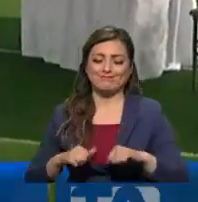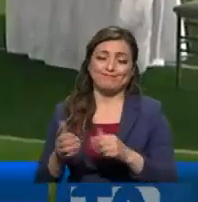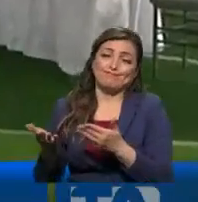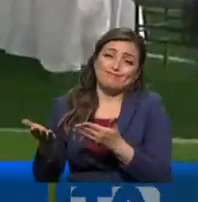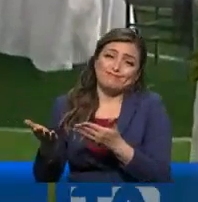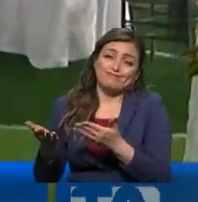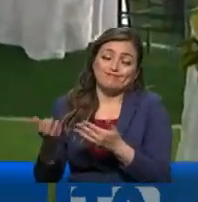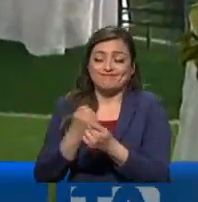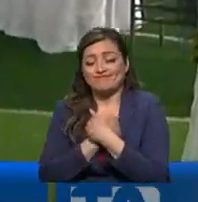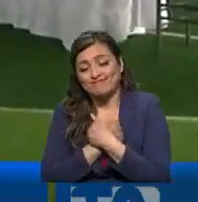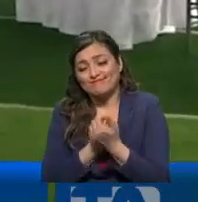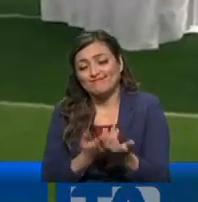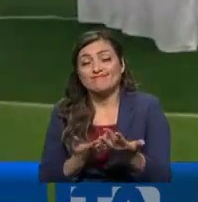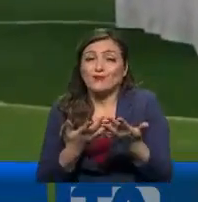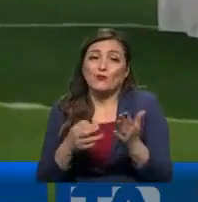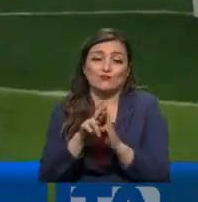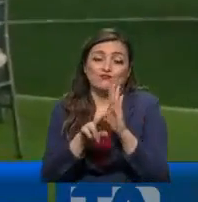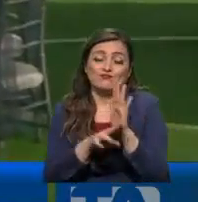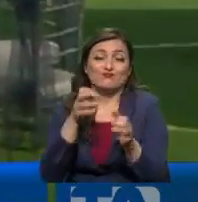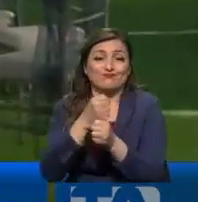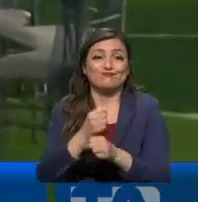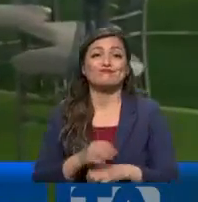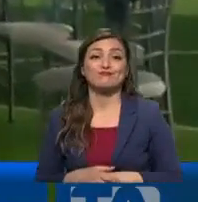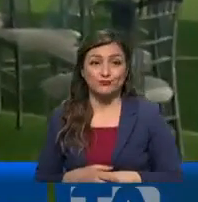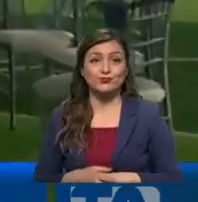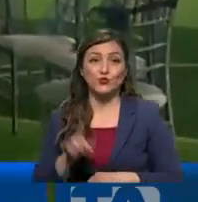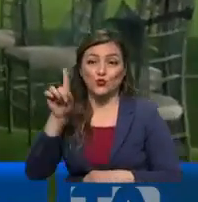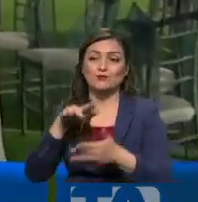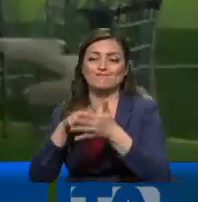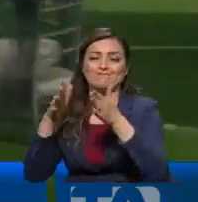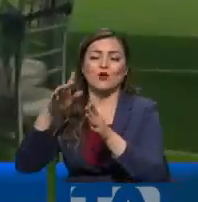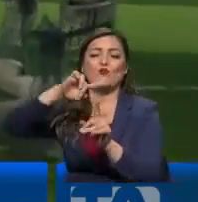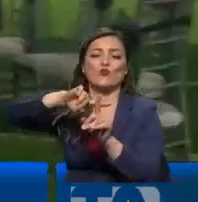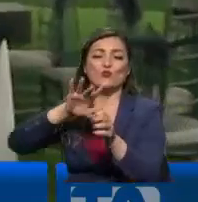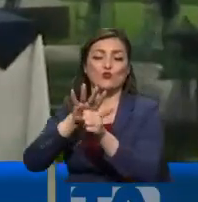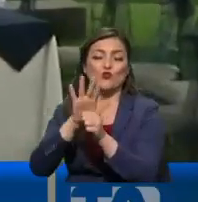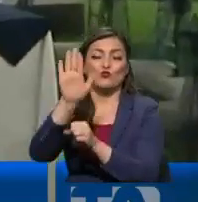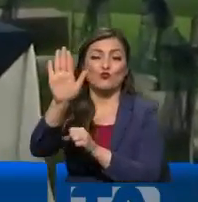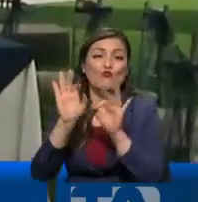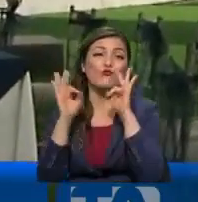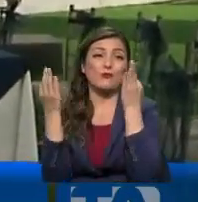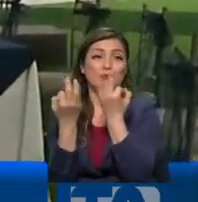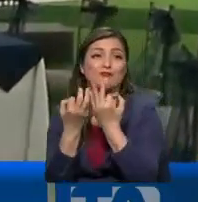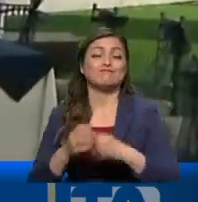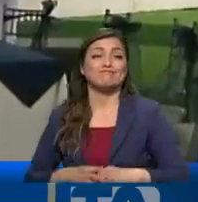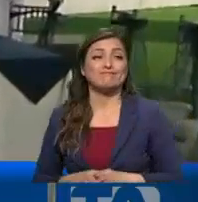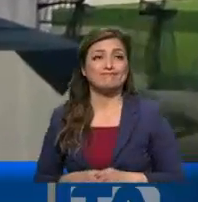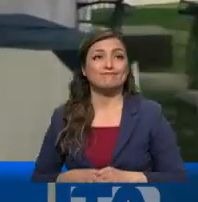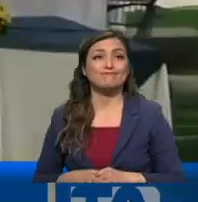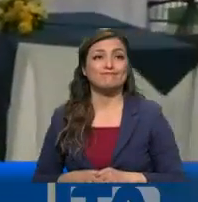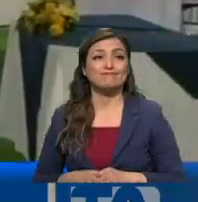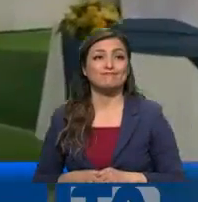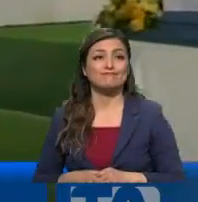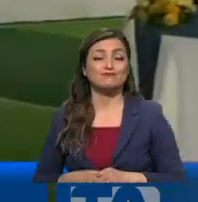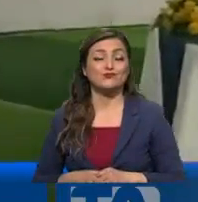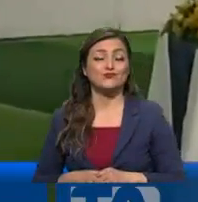la extrañamos mucho, pero son parte de nuestros protocolos. Sí, sí pasó, un estudiante nuestra dio positivo junto a su familia, y pues desde ahora hemos hecho